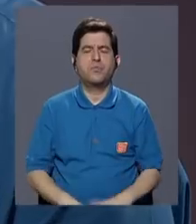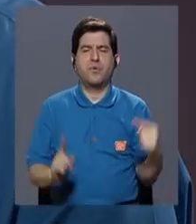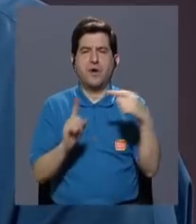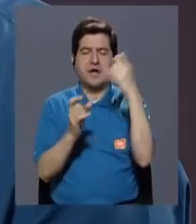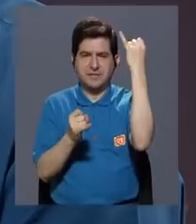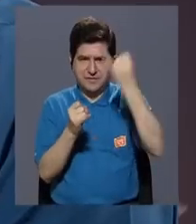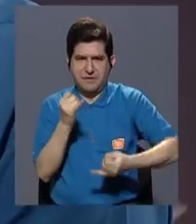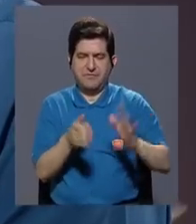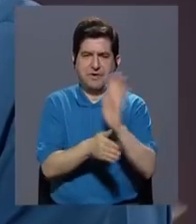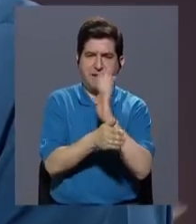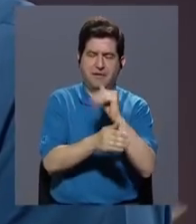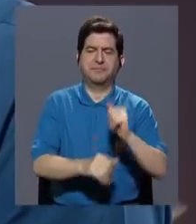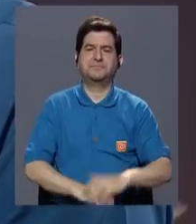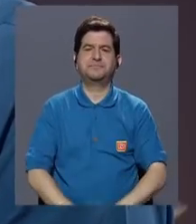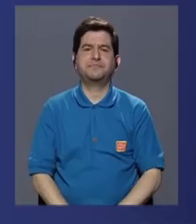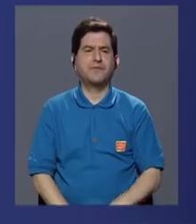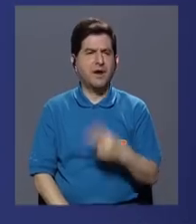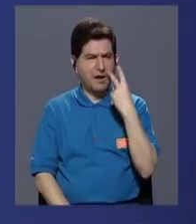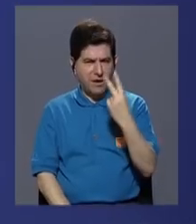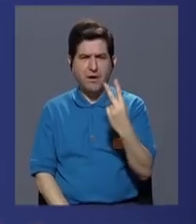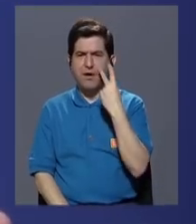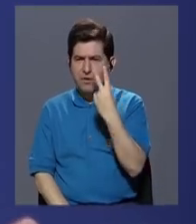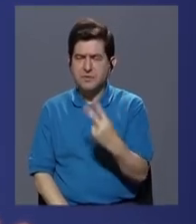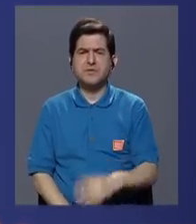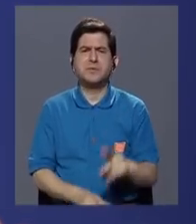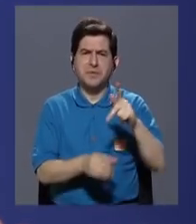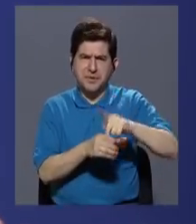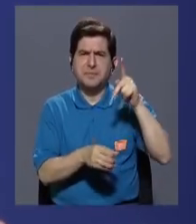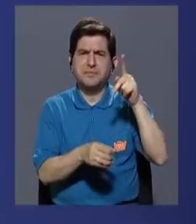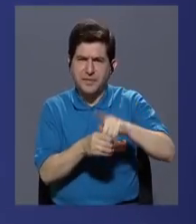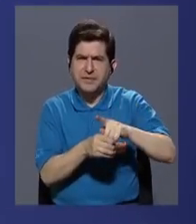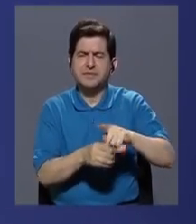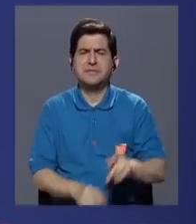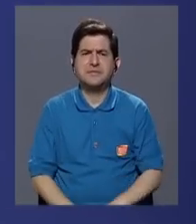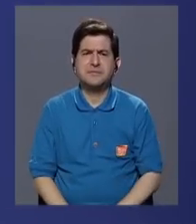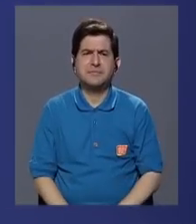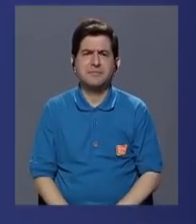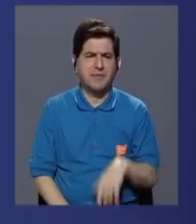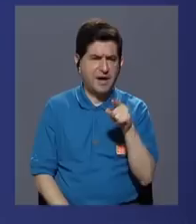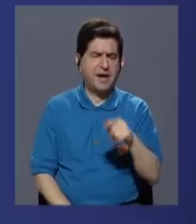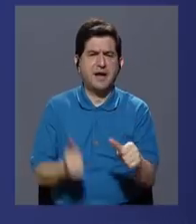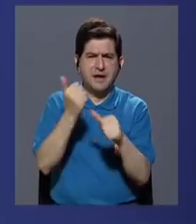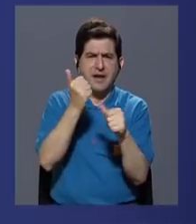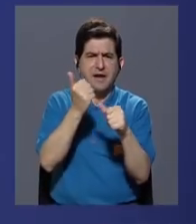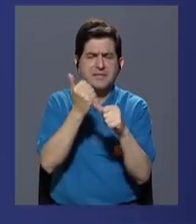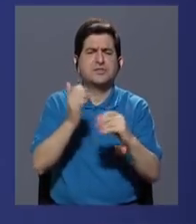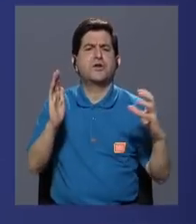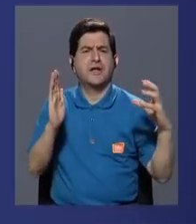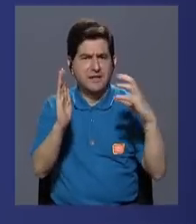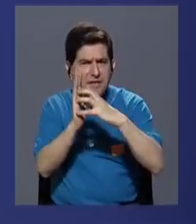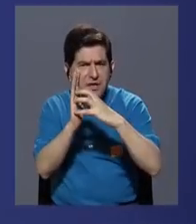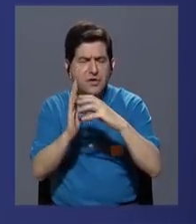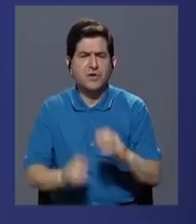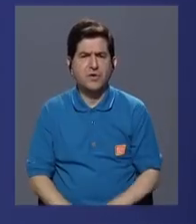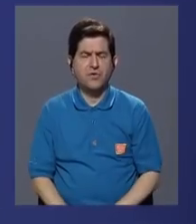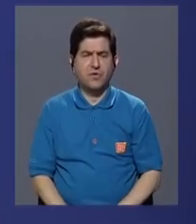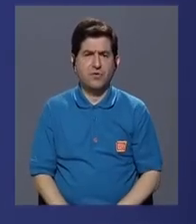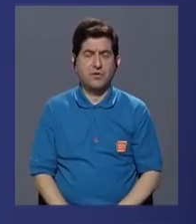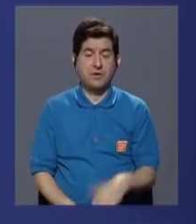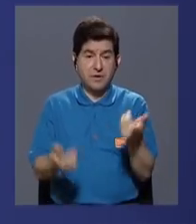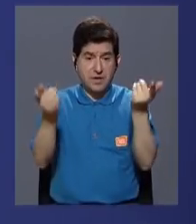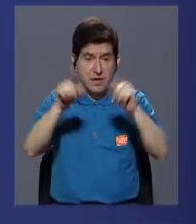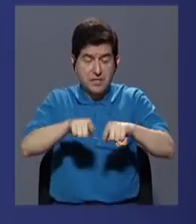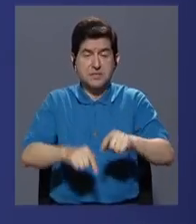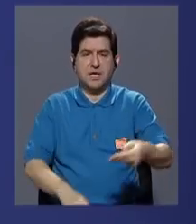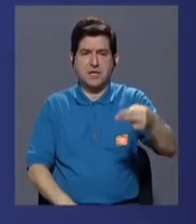apoyó desde el principio hasta el final de la película incluso hay mucha mucha participación en la asesoría del guión ya que